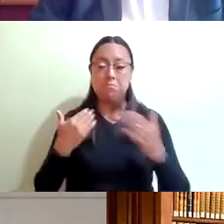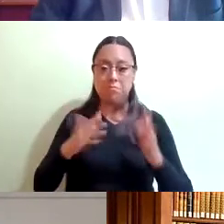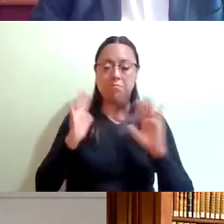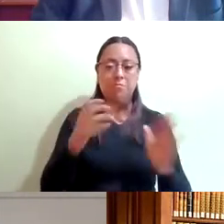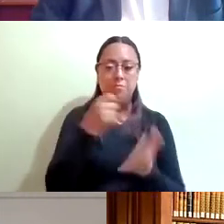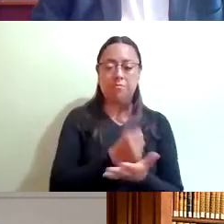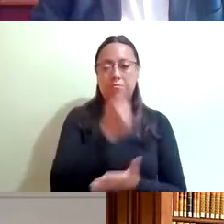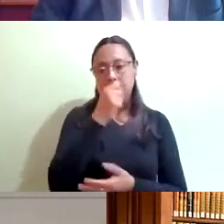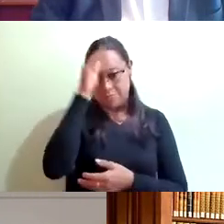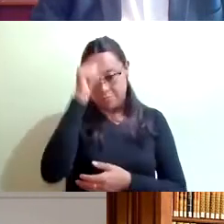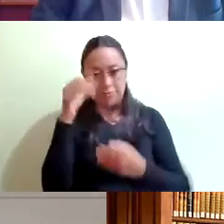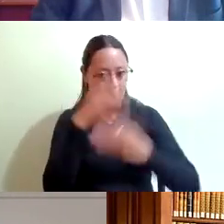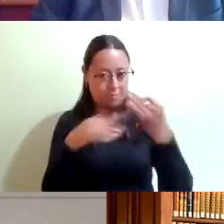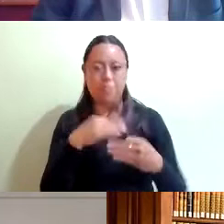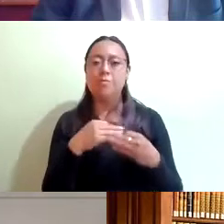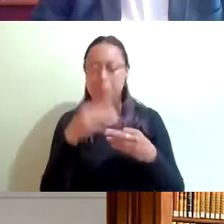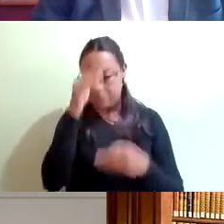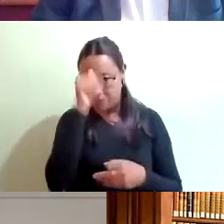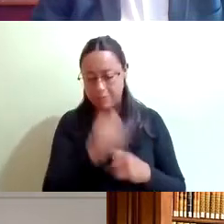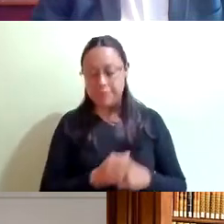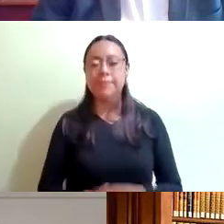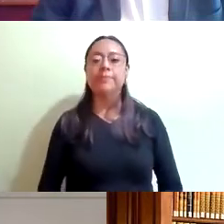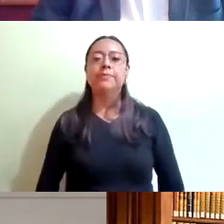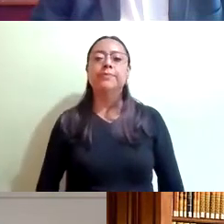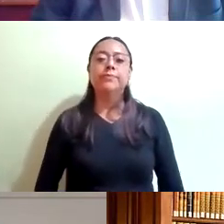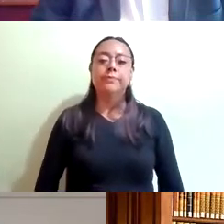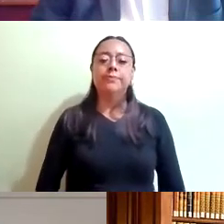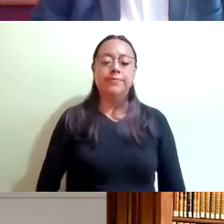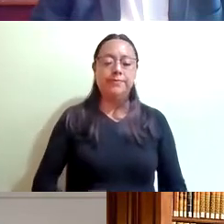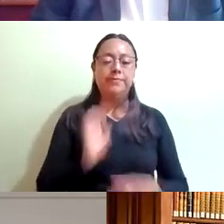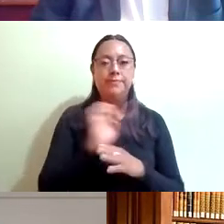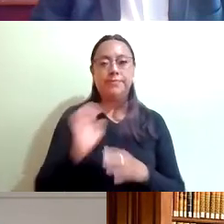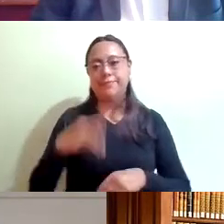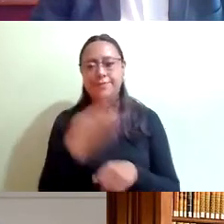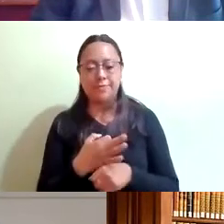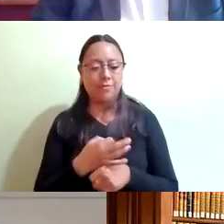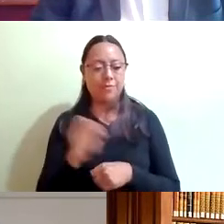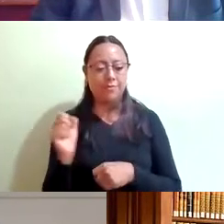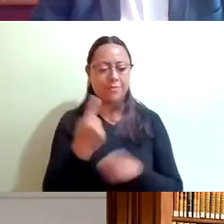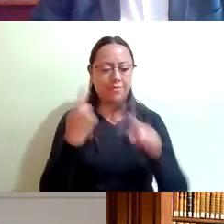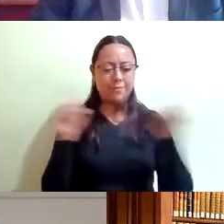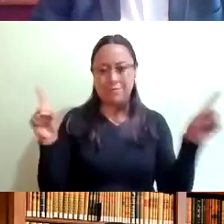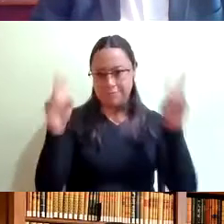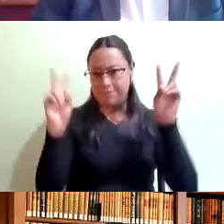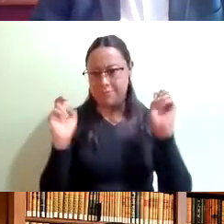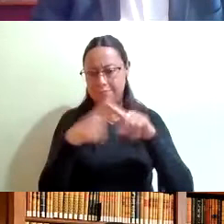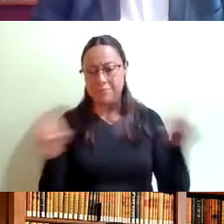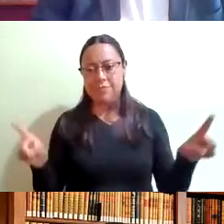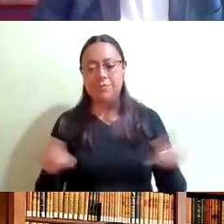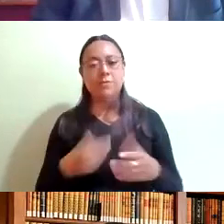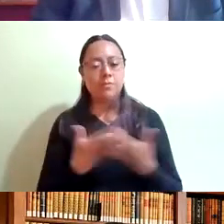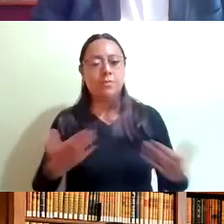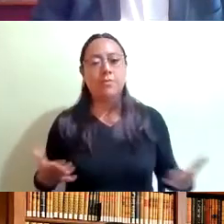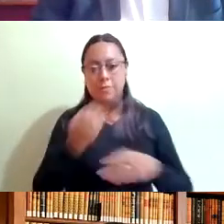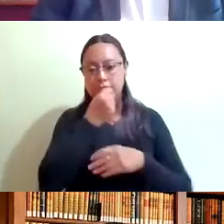Entonces, efectivamente, se trata de cuestiones distintas y nada quitaría que la